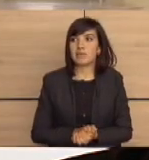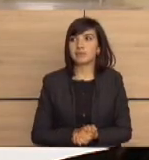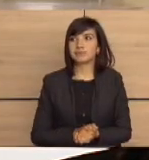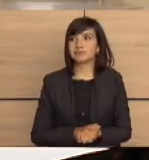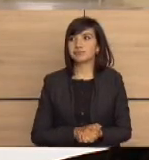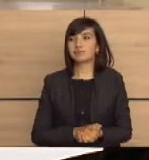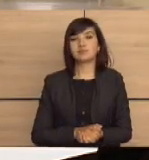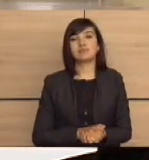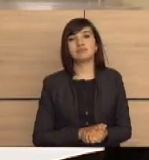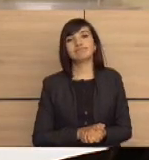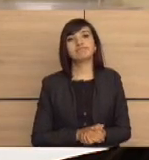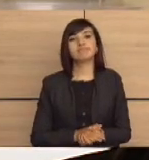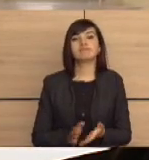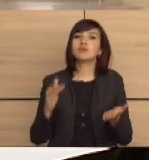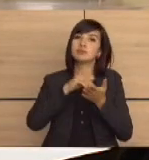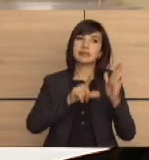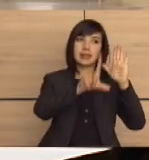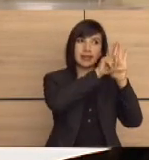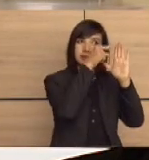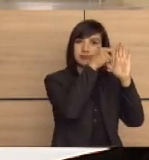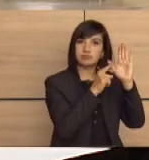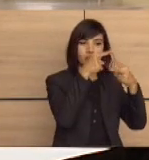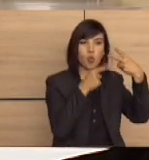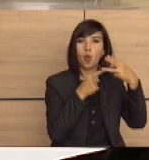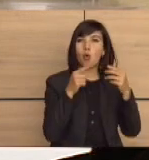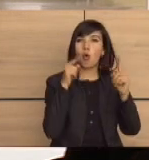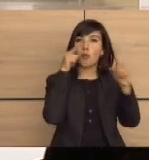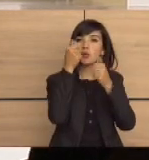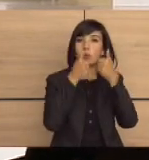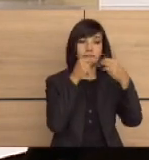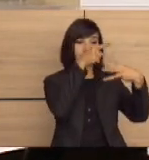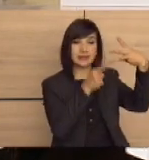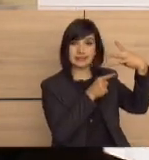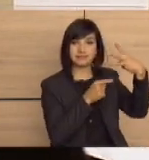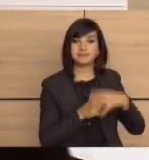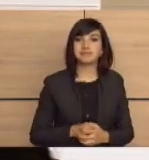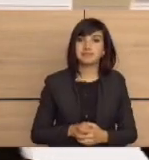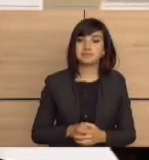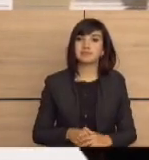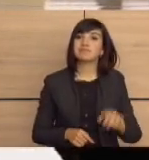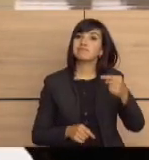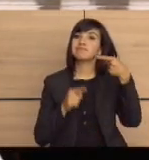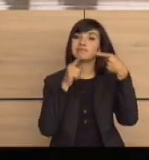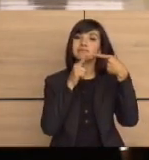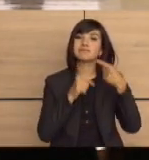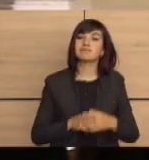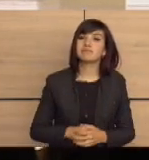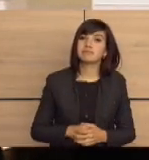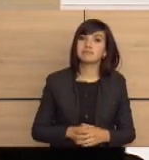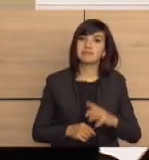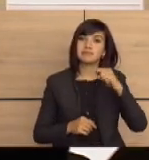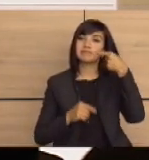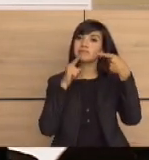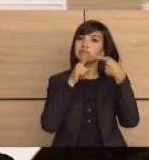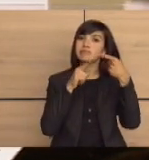como los objetivos que se trazó la ley, que son 3. El primero, que es la formación de la identidad dentro del